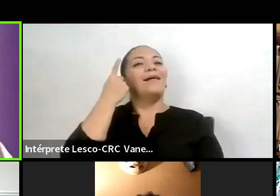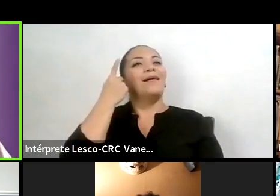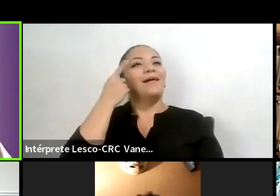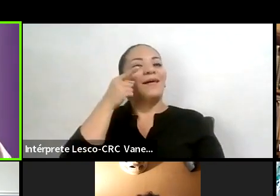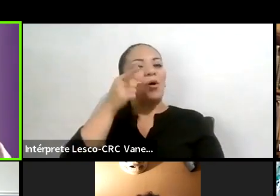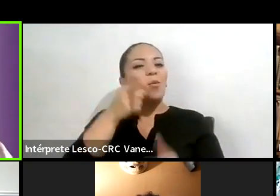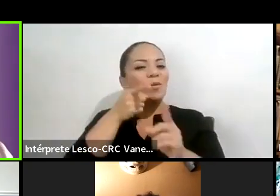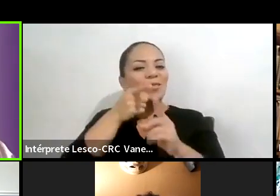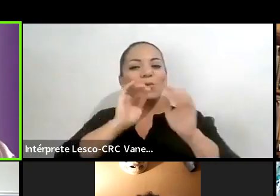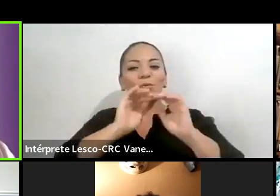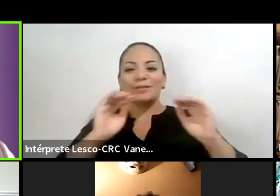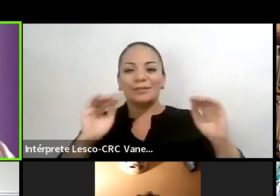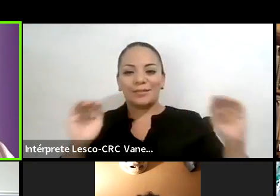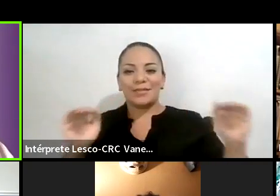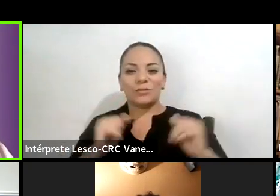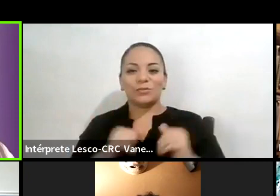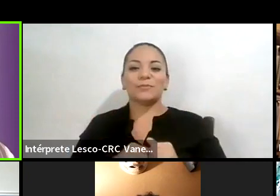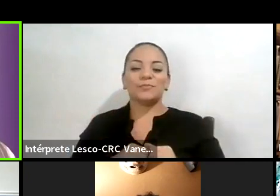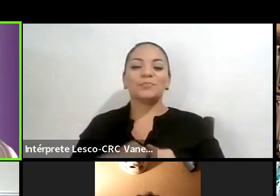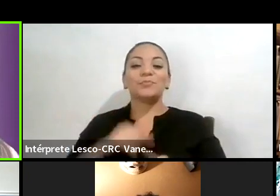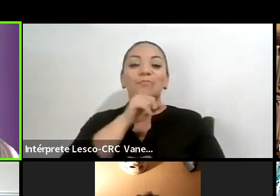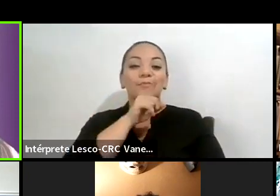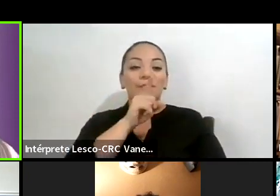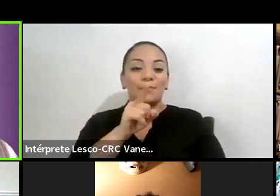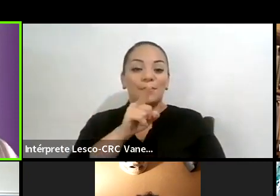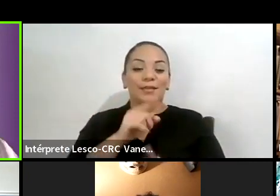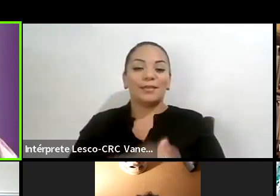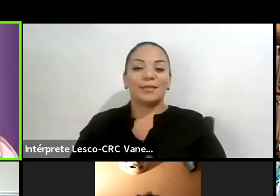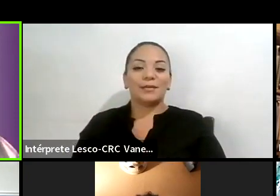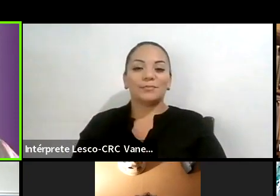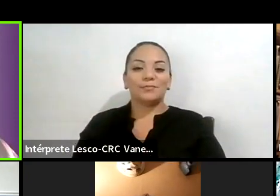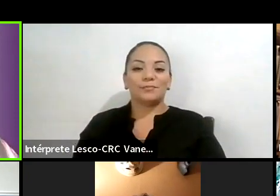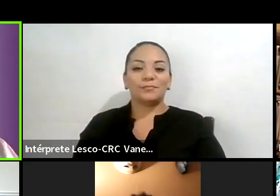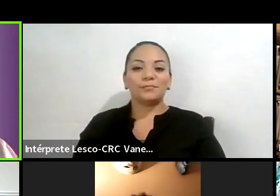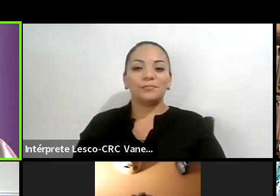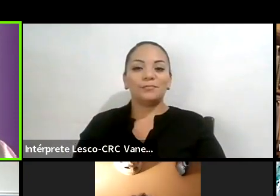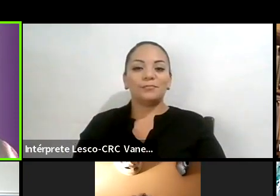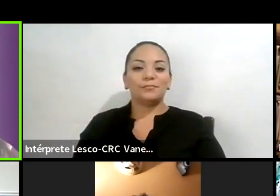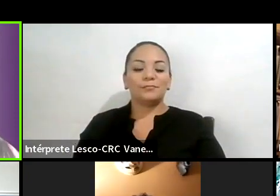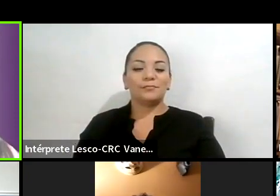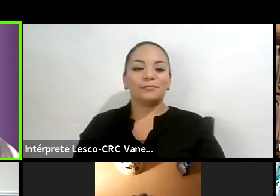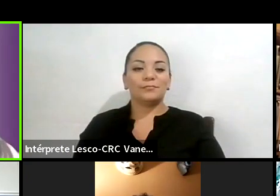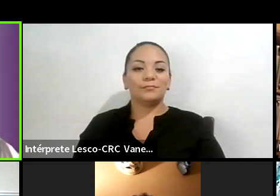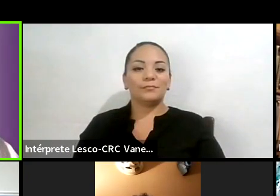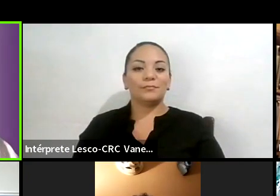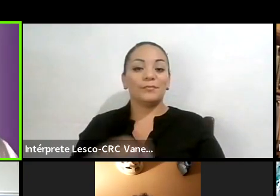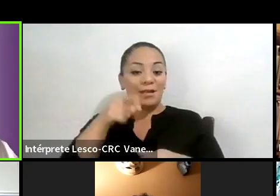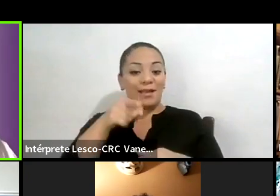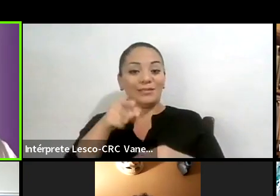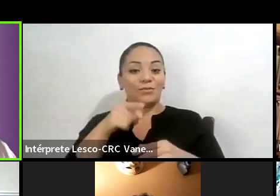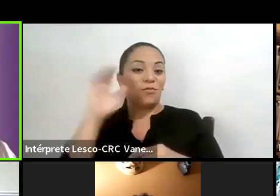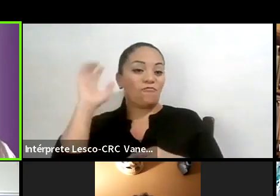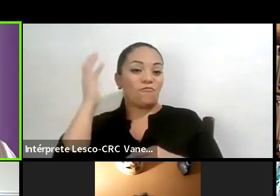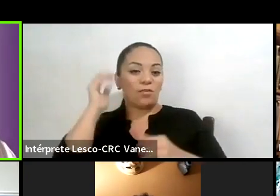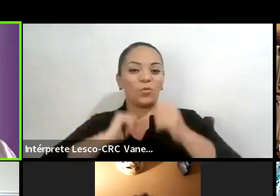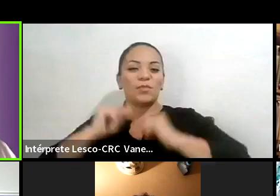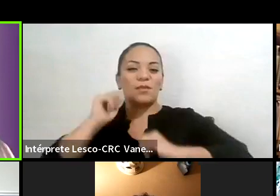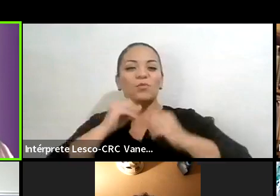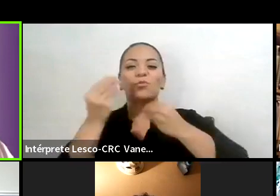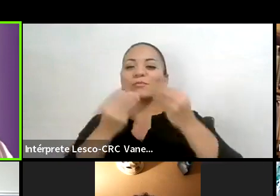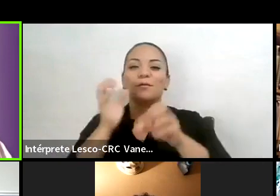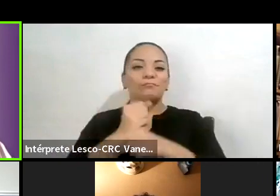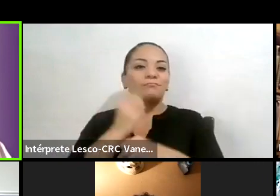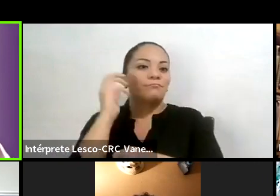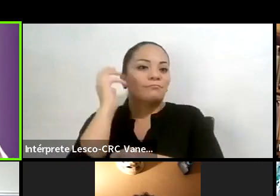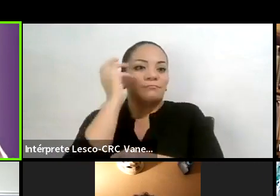niños, ¿verdad? Y que en realidad lo que se hace en este radioteatro es una